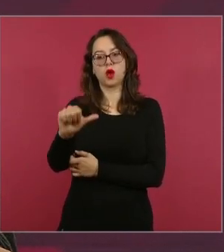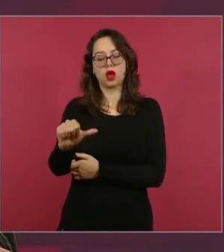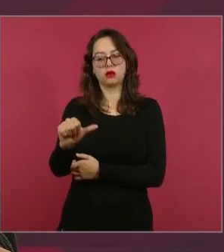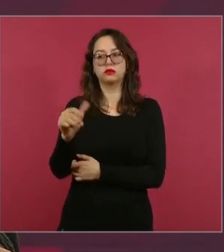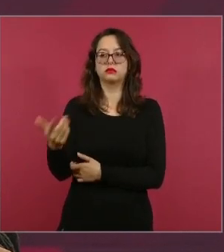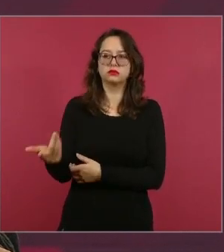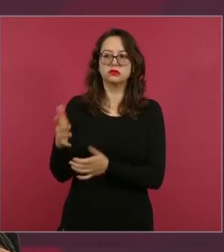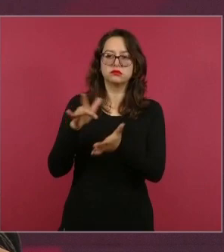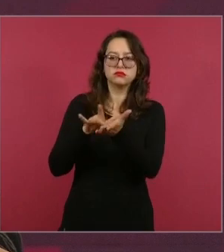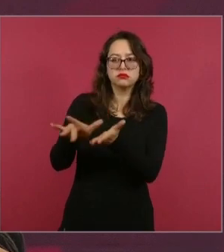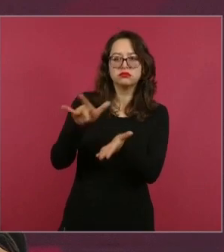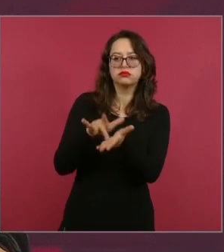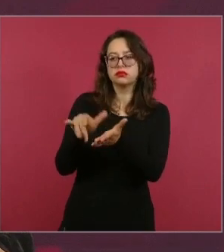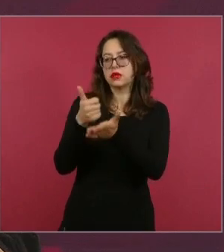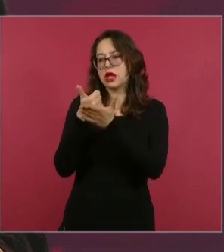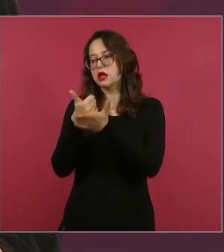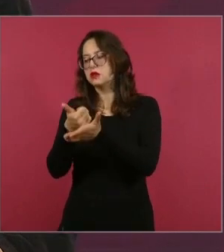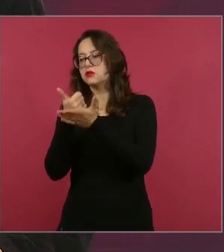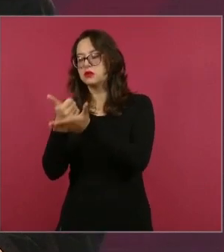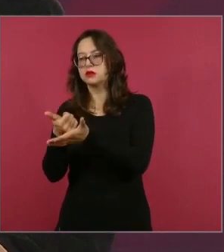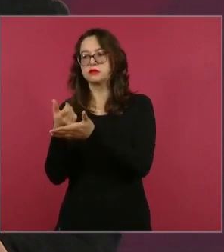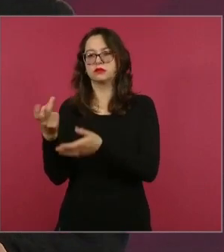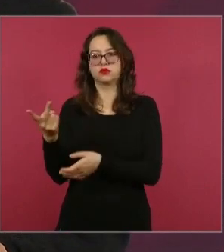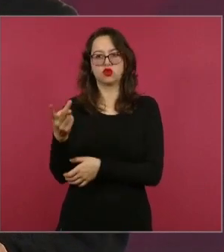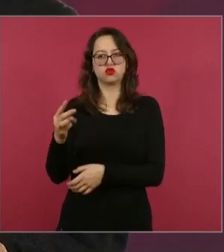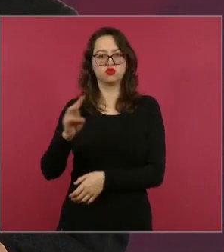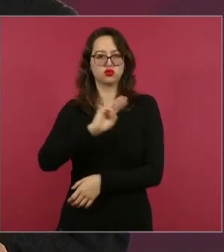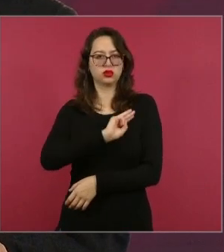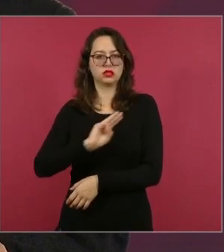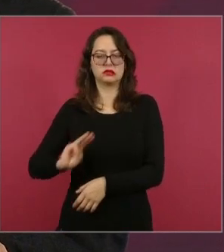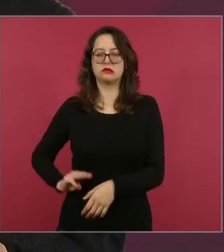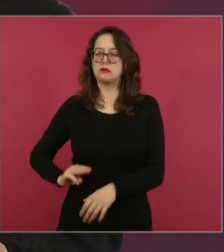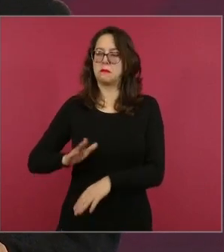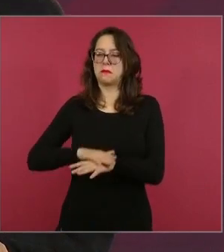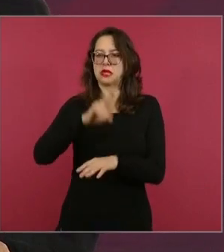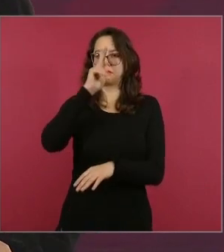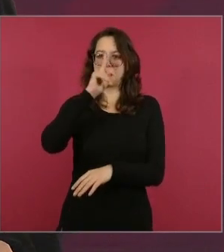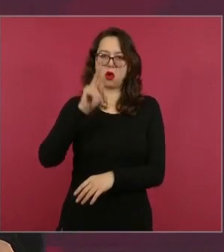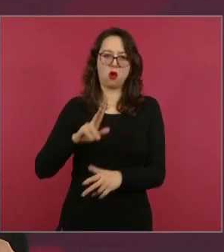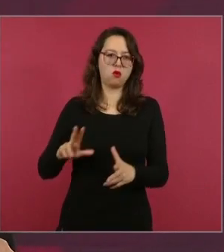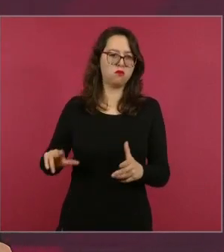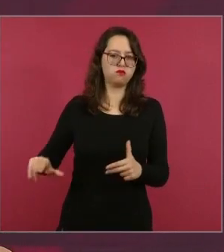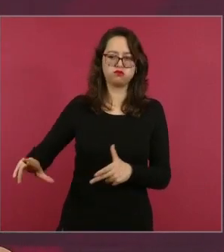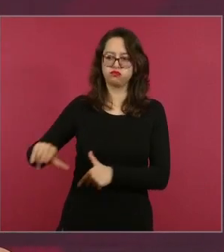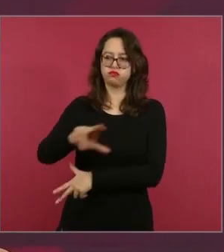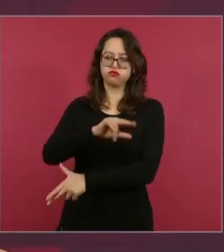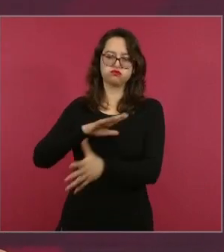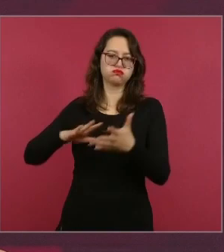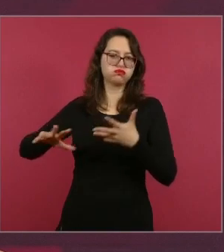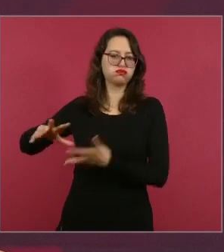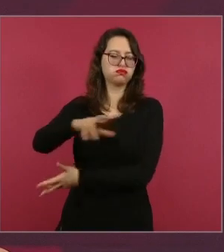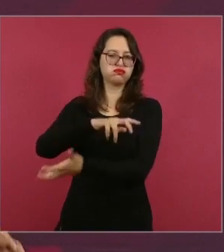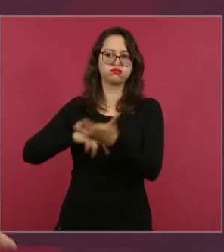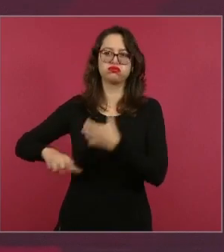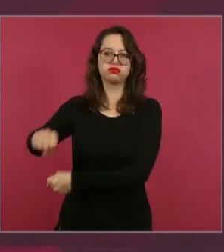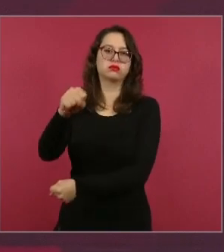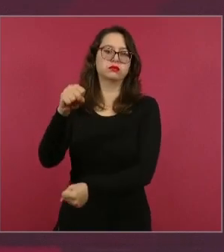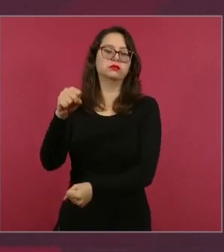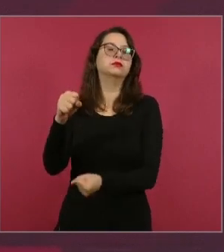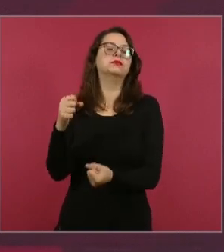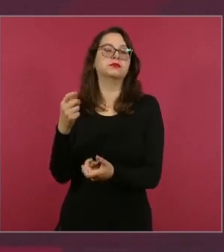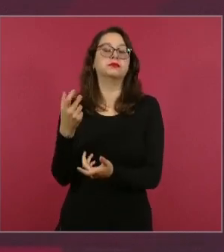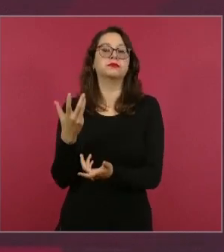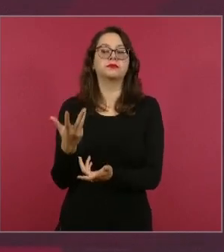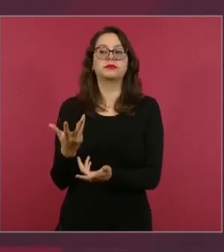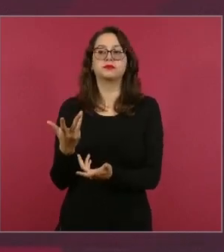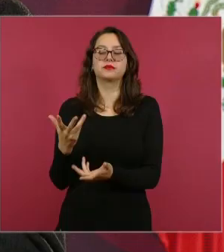Benítez Quienes fueron afectados por el huracán otis se va a dar